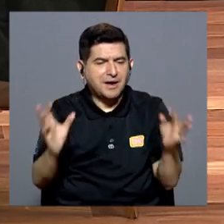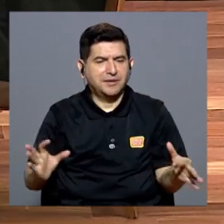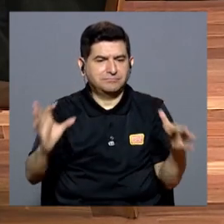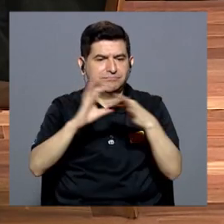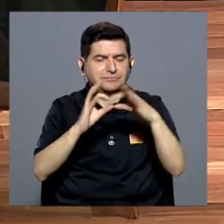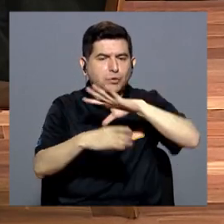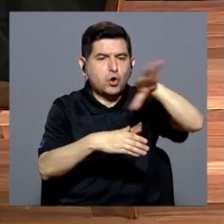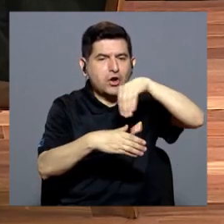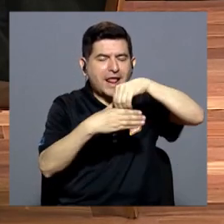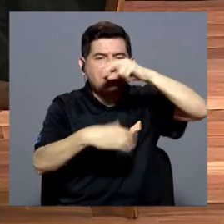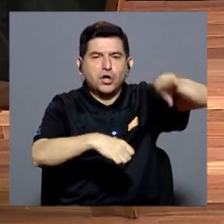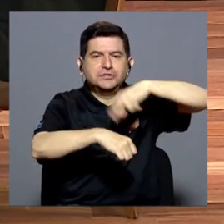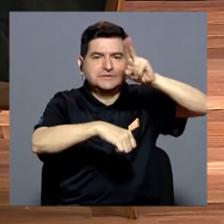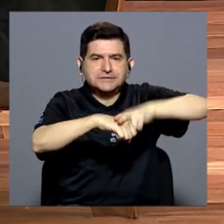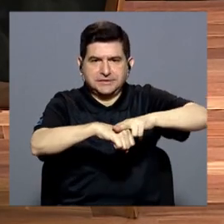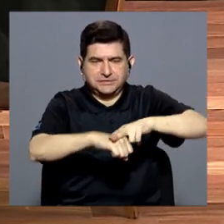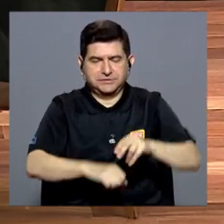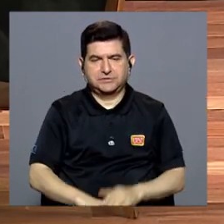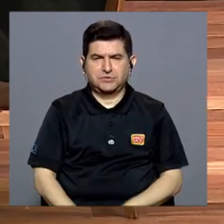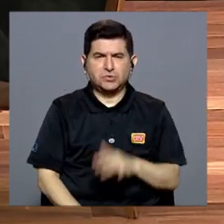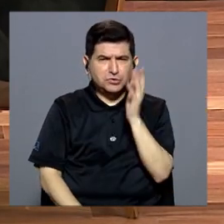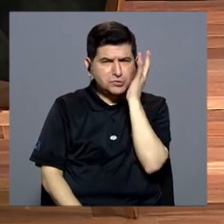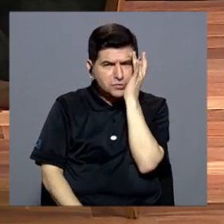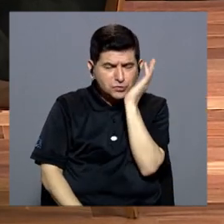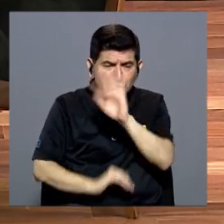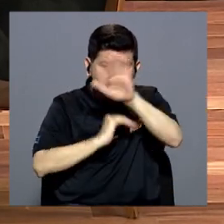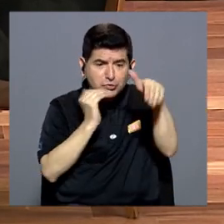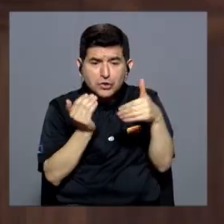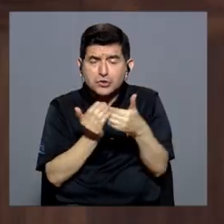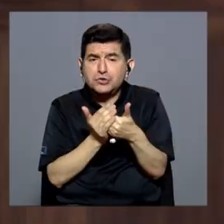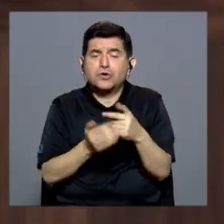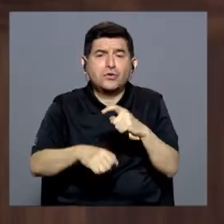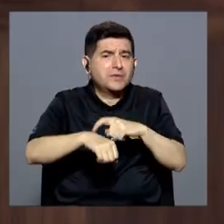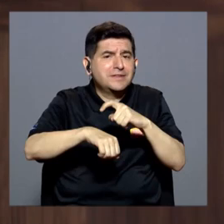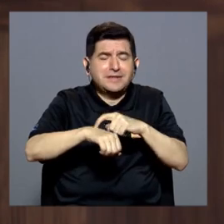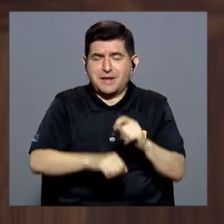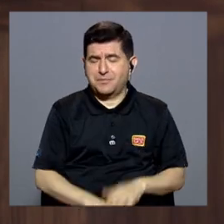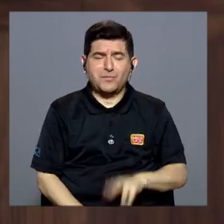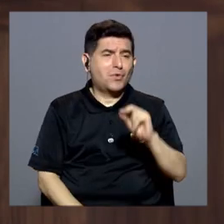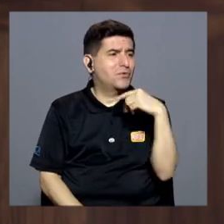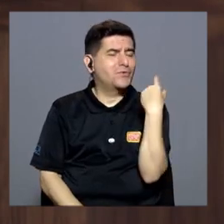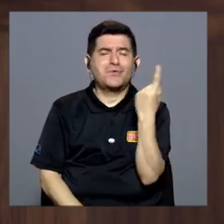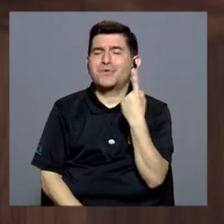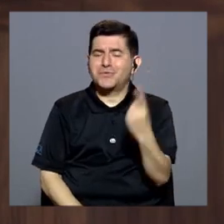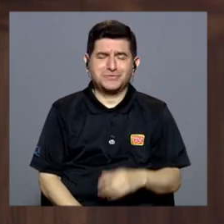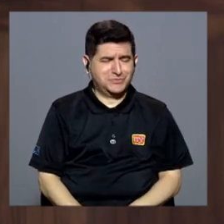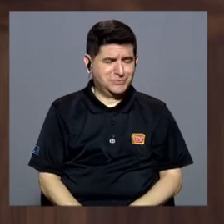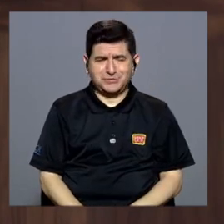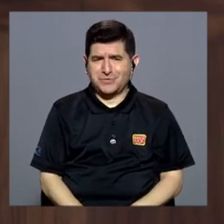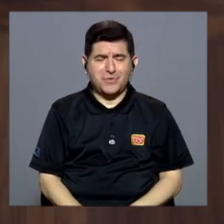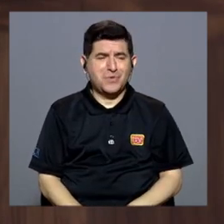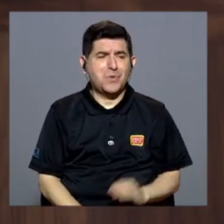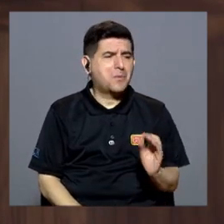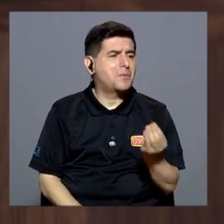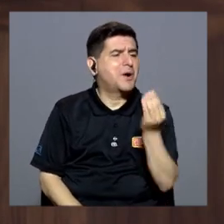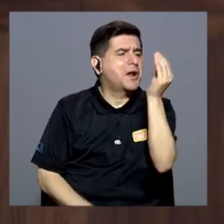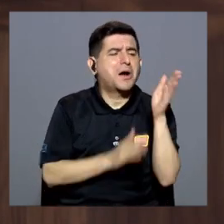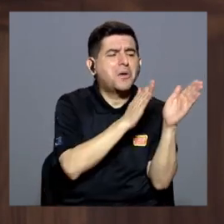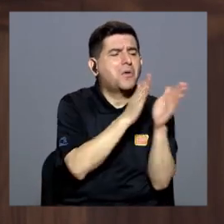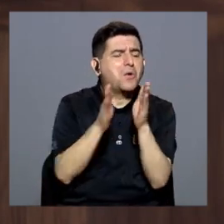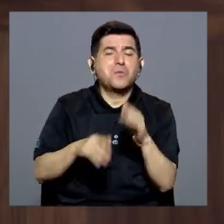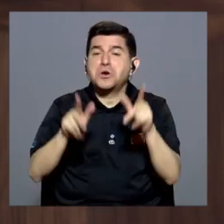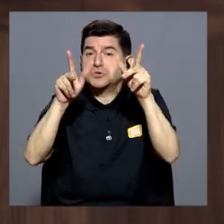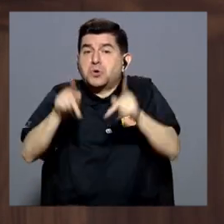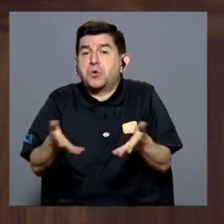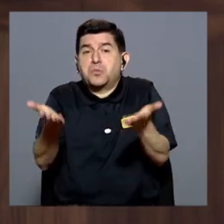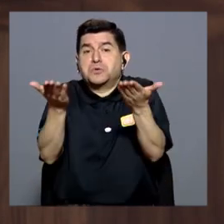el contexto nacional. Preocupación de todos los días, no solamente para formar jóvenes o personas